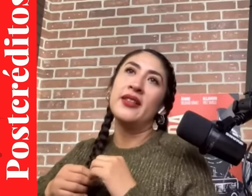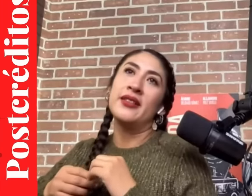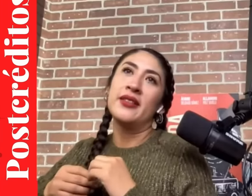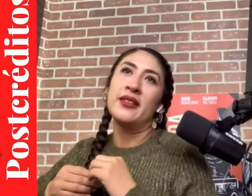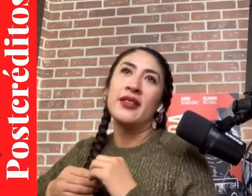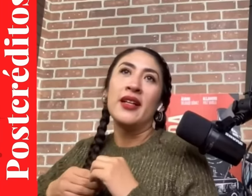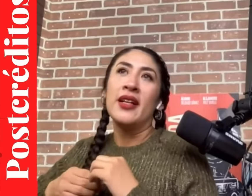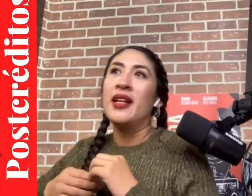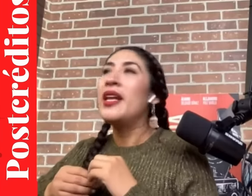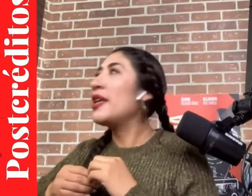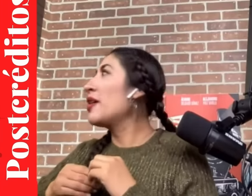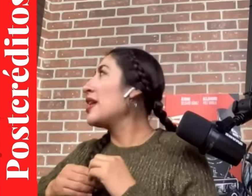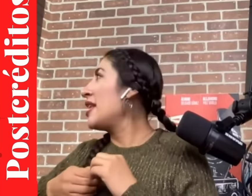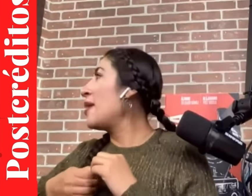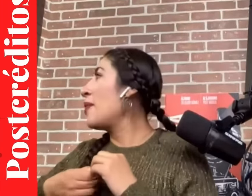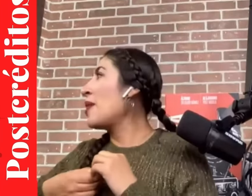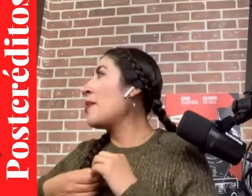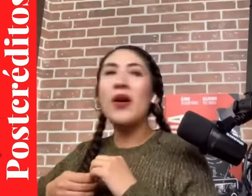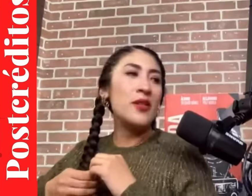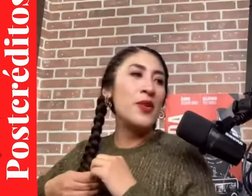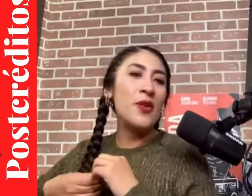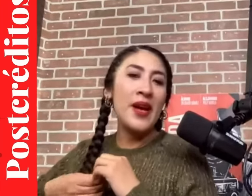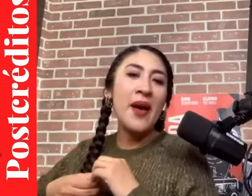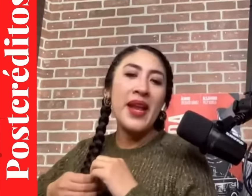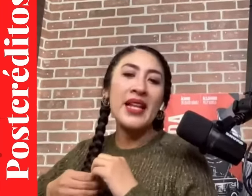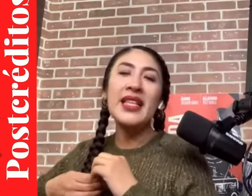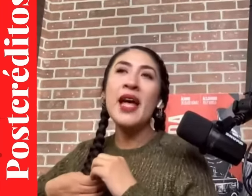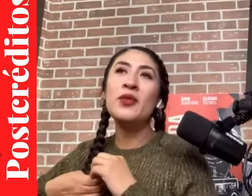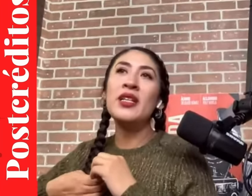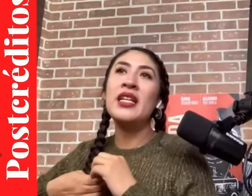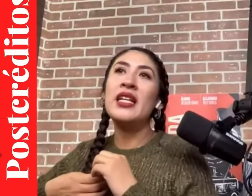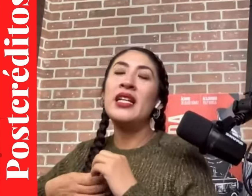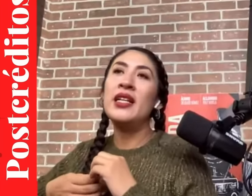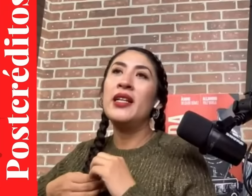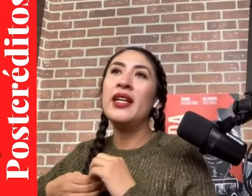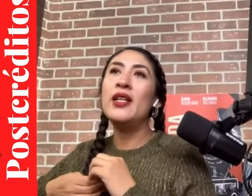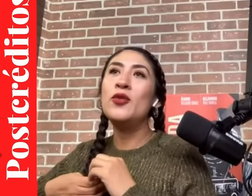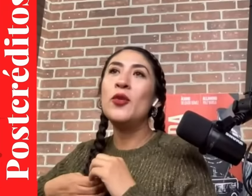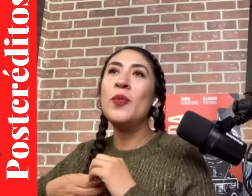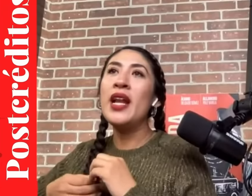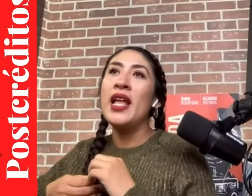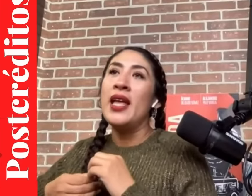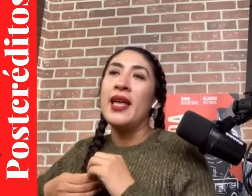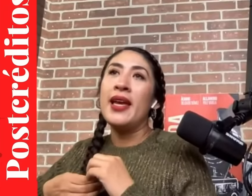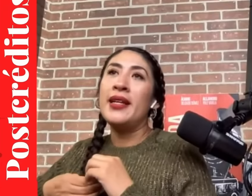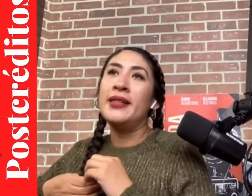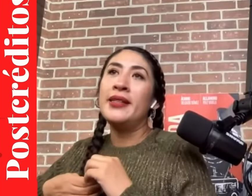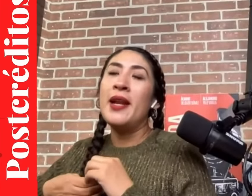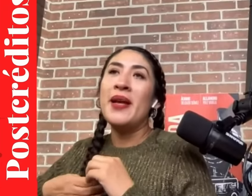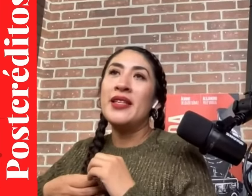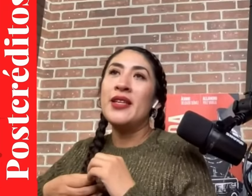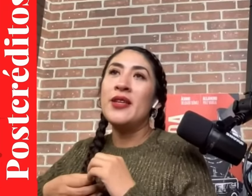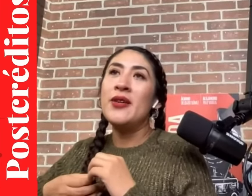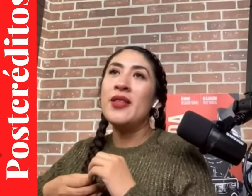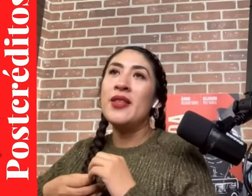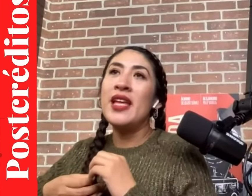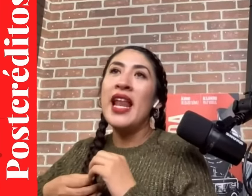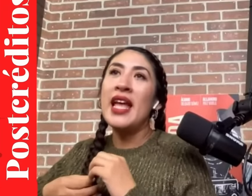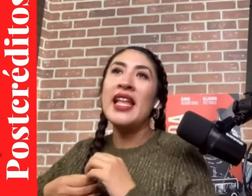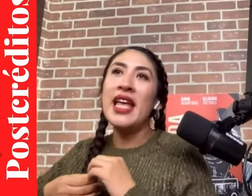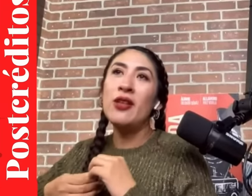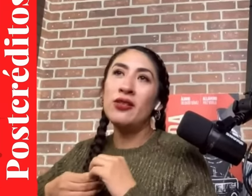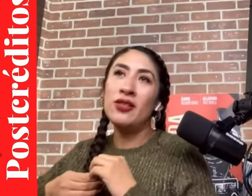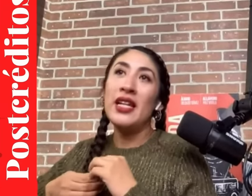Juan Gabriel digo que así le pegó a mi mamá cuando se murió Juan Gabriel estábamos en el en el súper en el pasillo